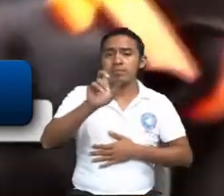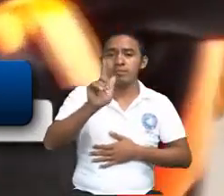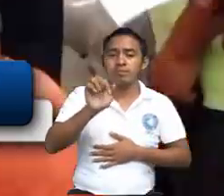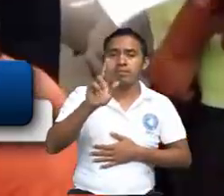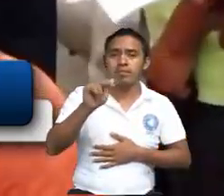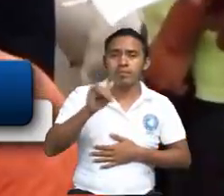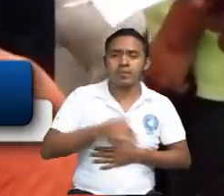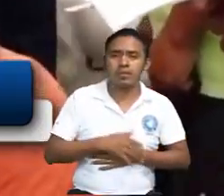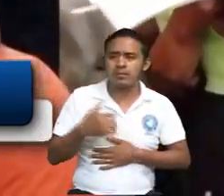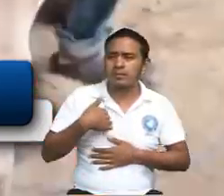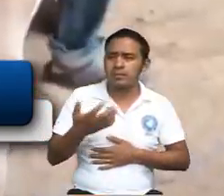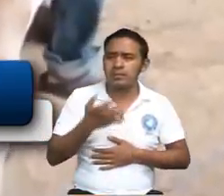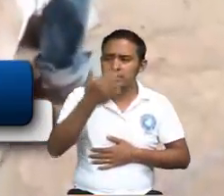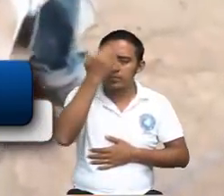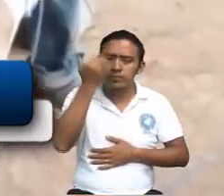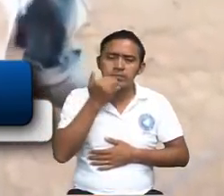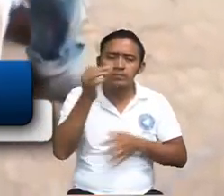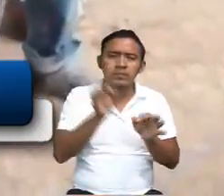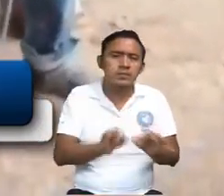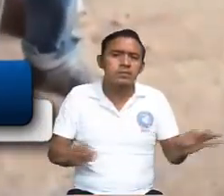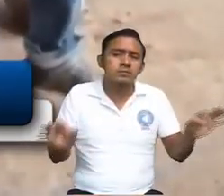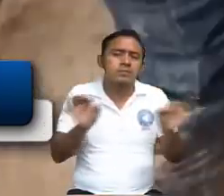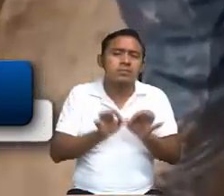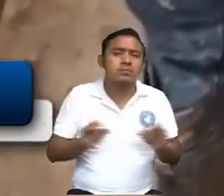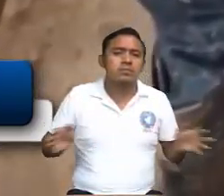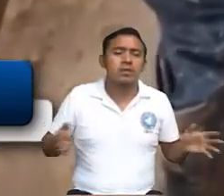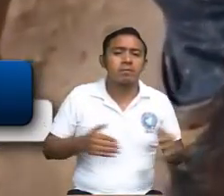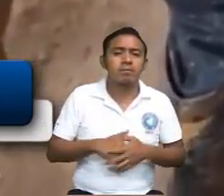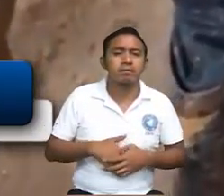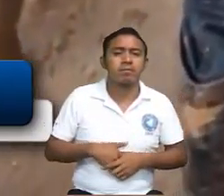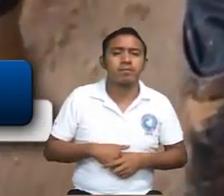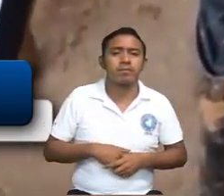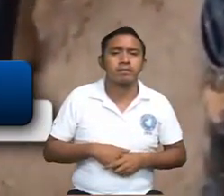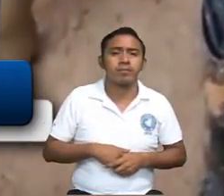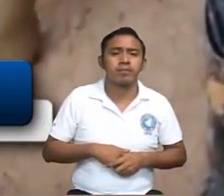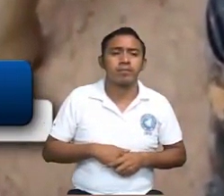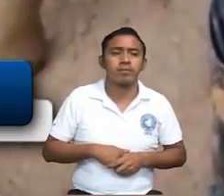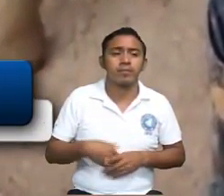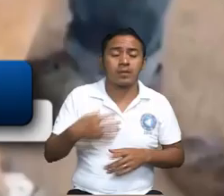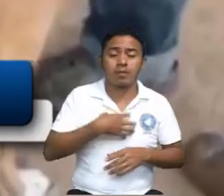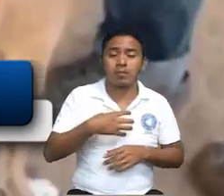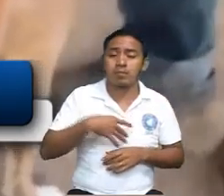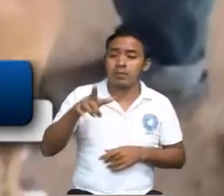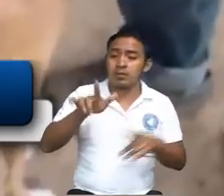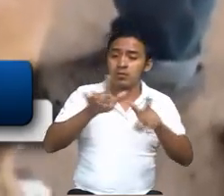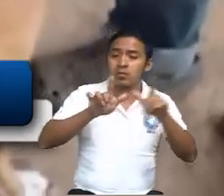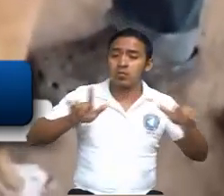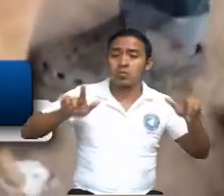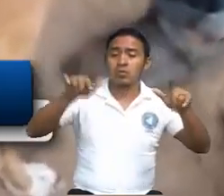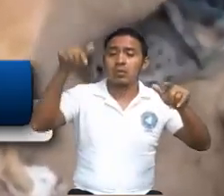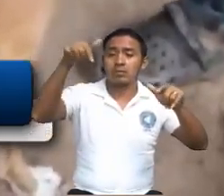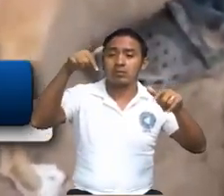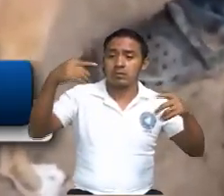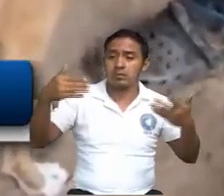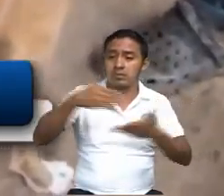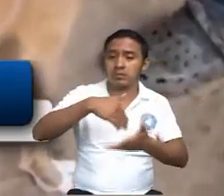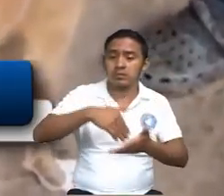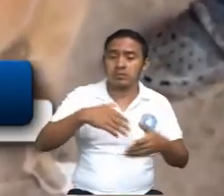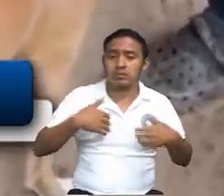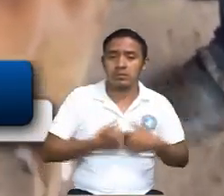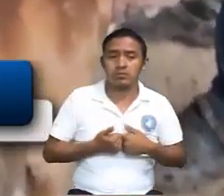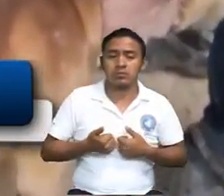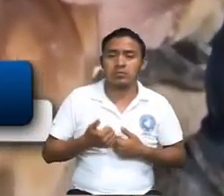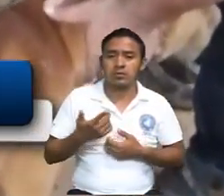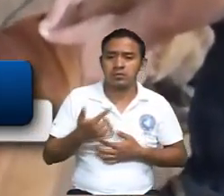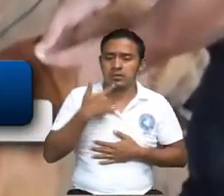yo le quería hacer algo, un comentario muy importante, y es que la zona de ustedes es una zona... usted